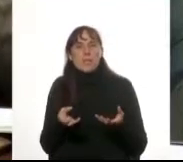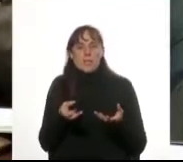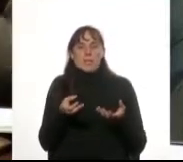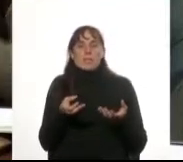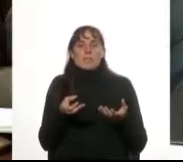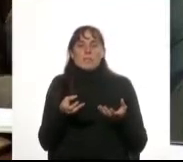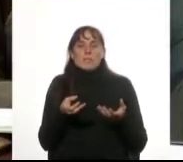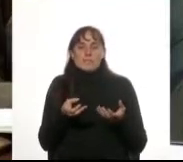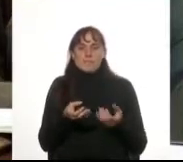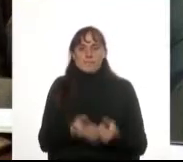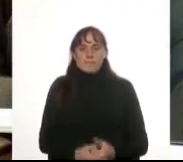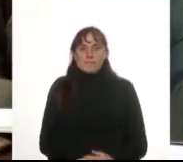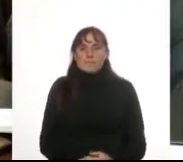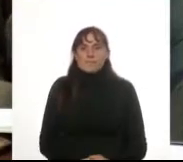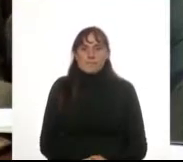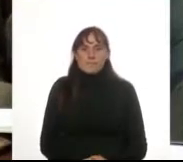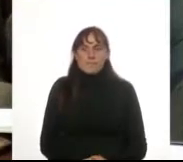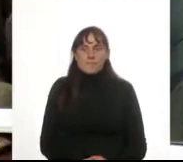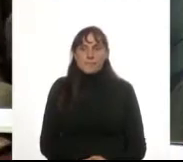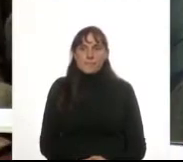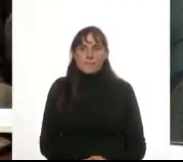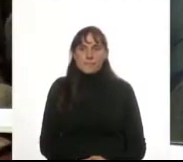Pero